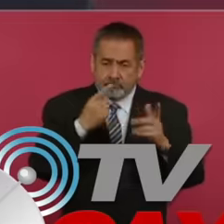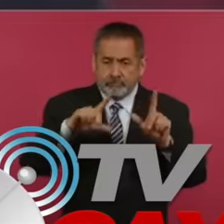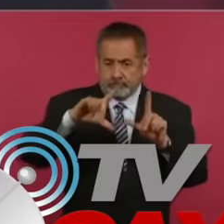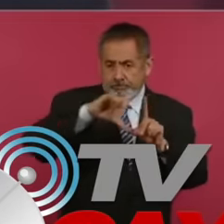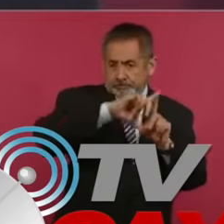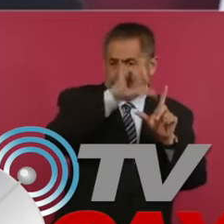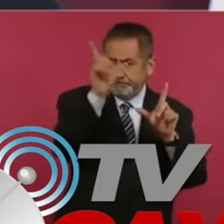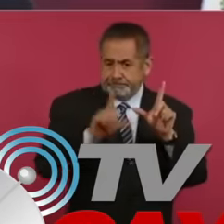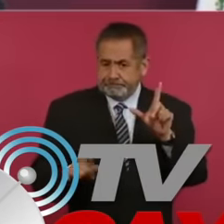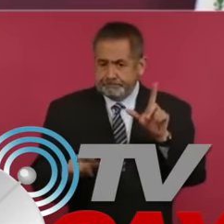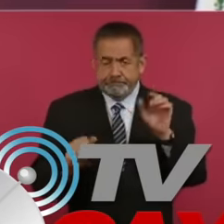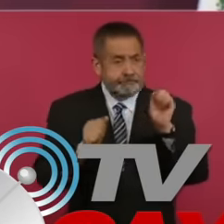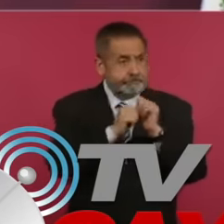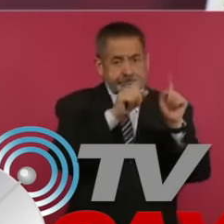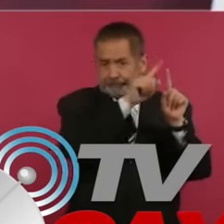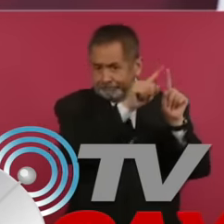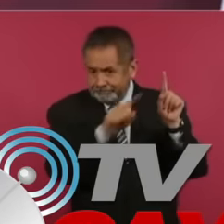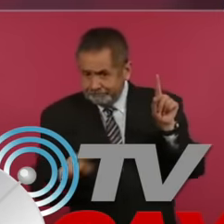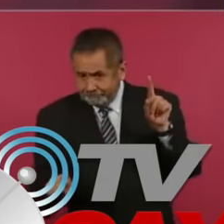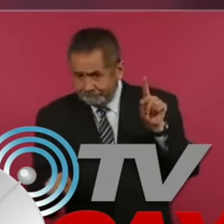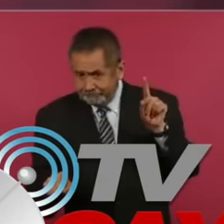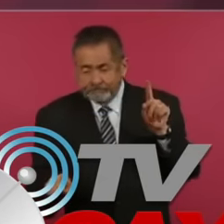por completo con ferrocarriles